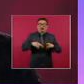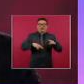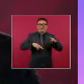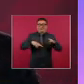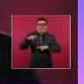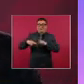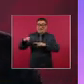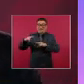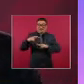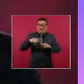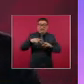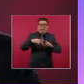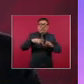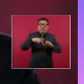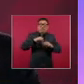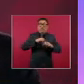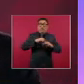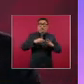año pasado.